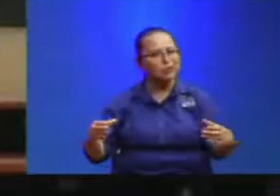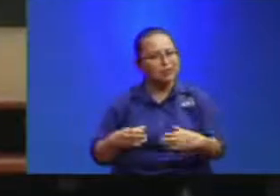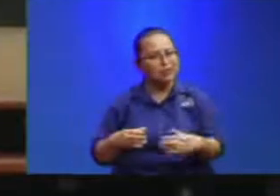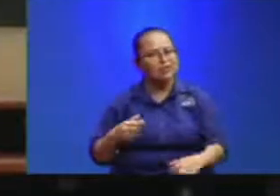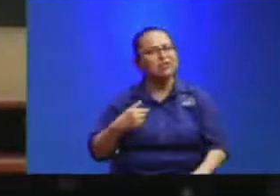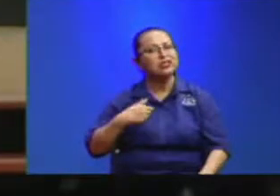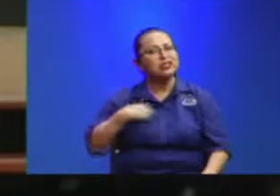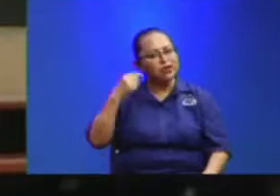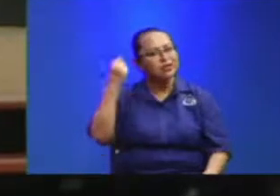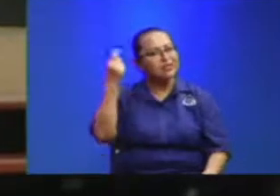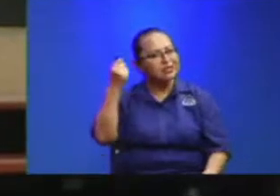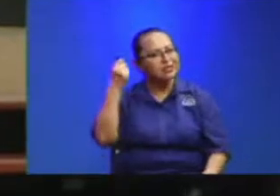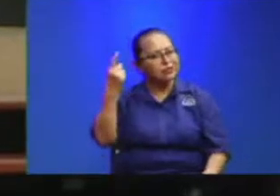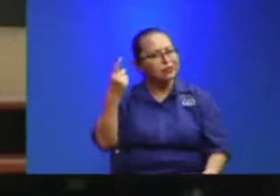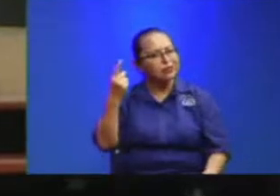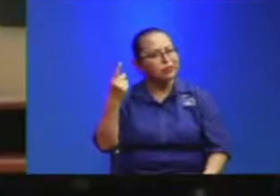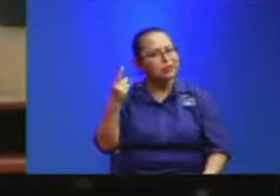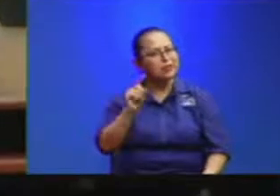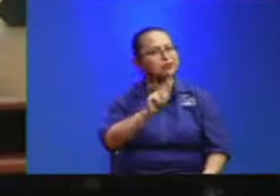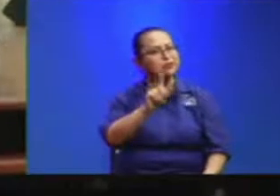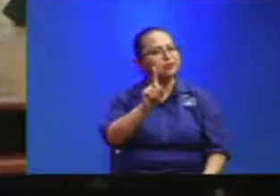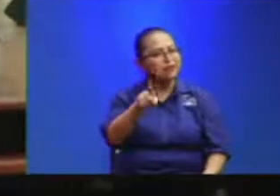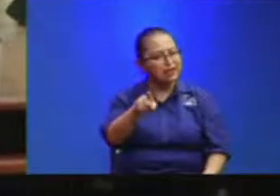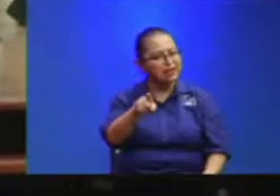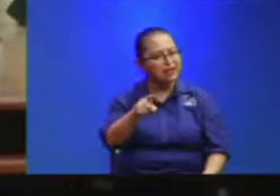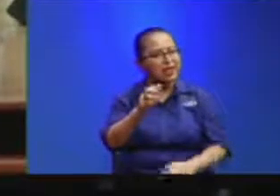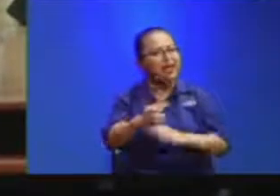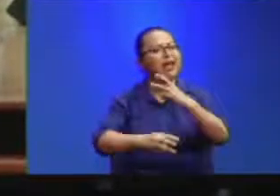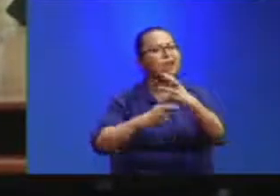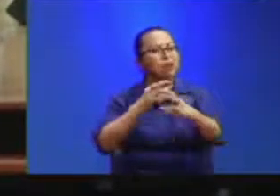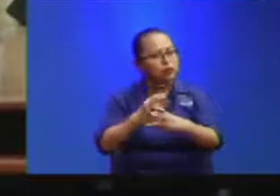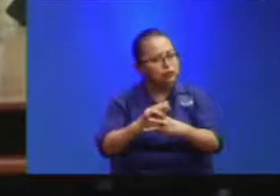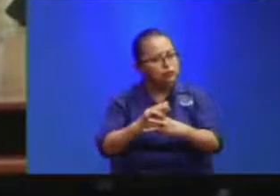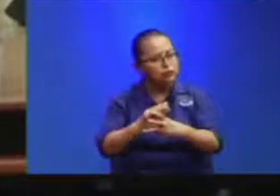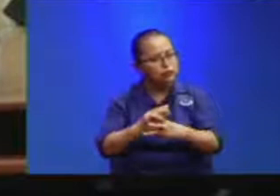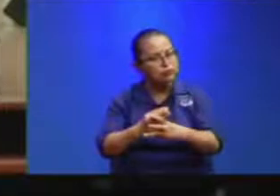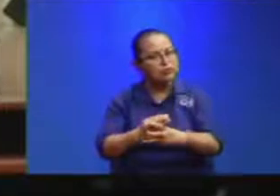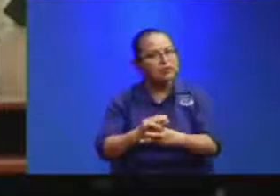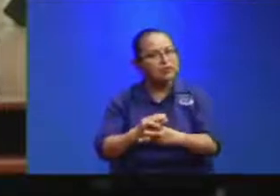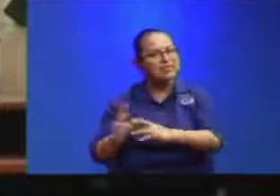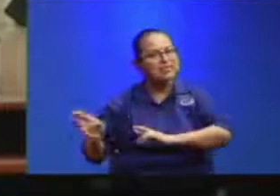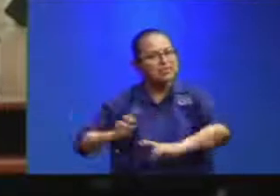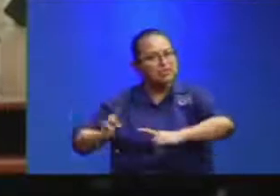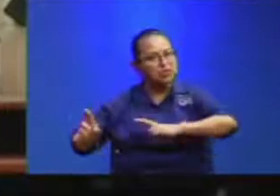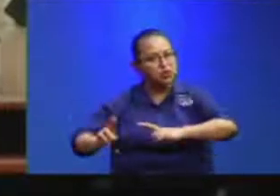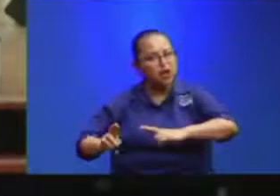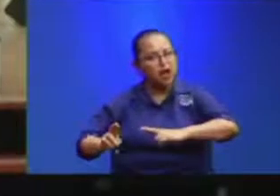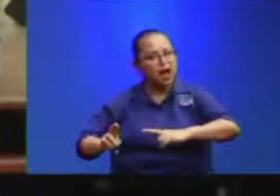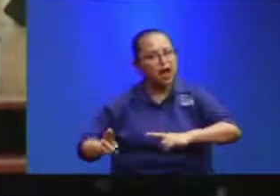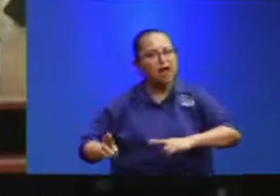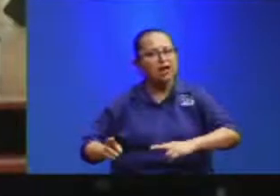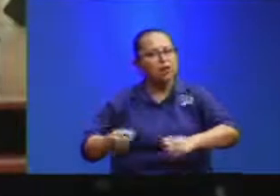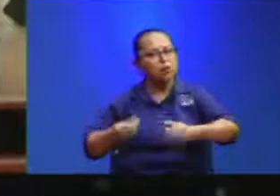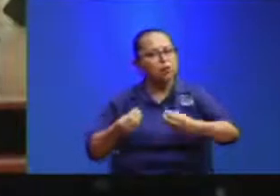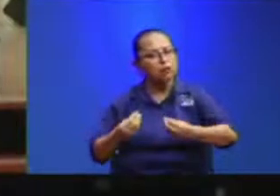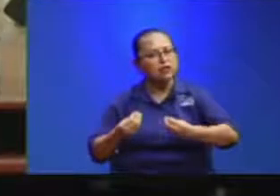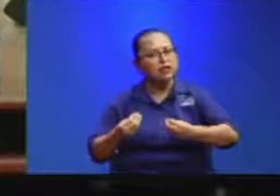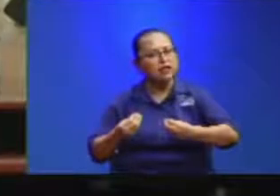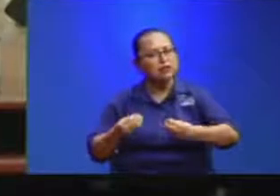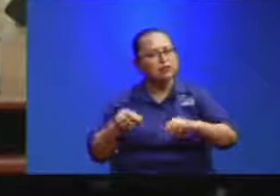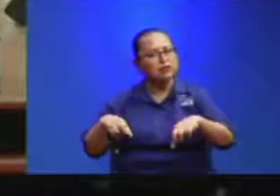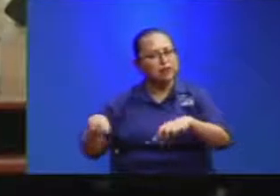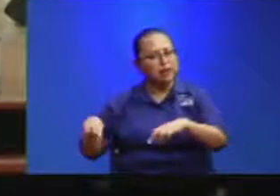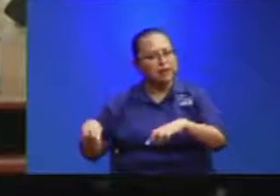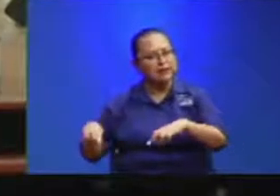yo entiendo que usted tiene que usted está en el mundo y tiene que tener pues no comunión pero sí se tiene que contactar